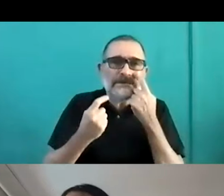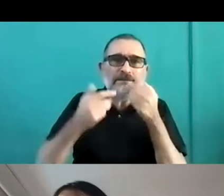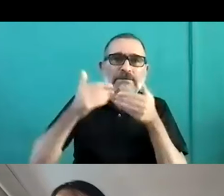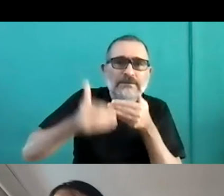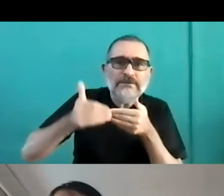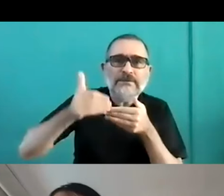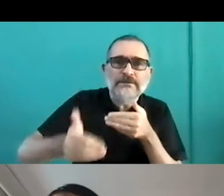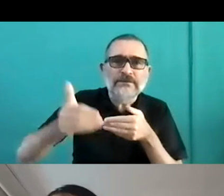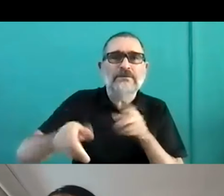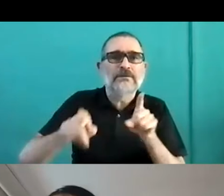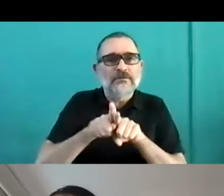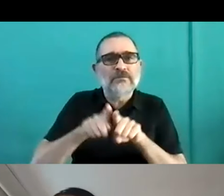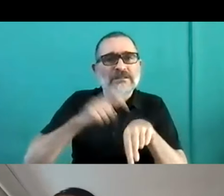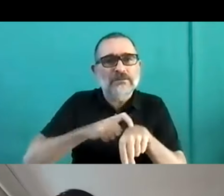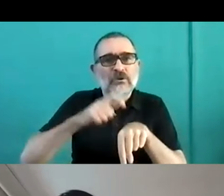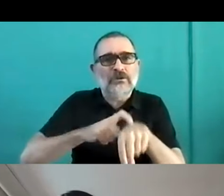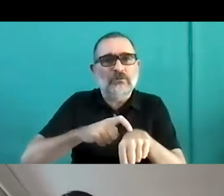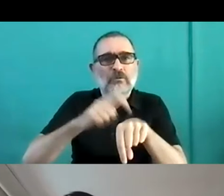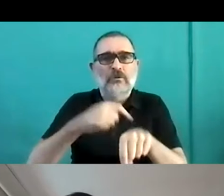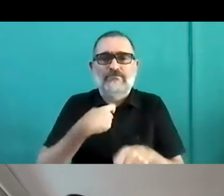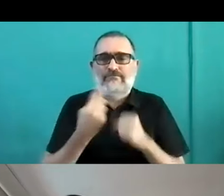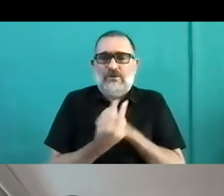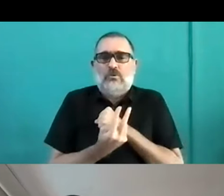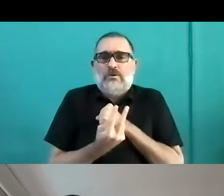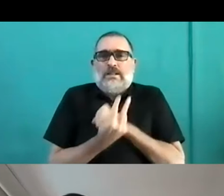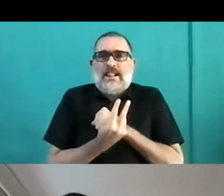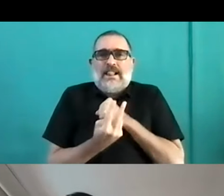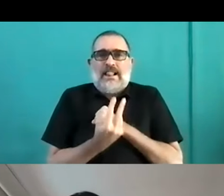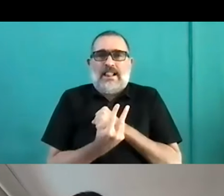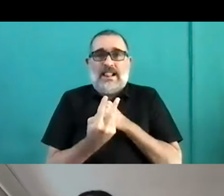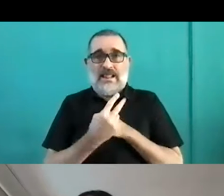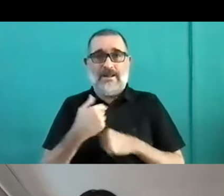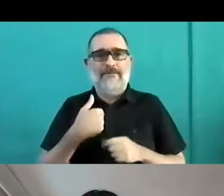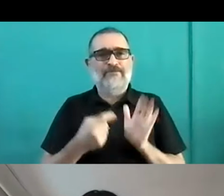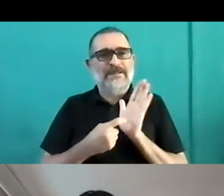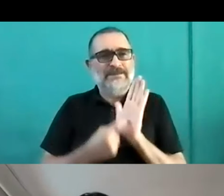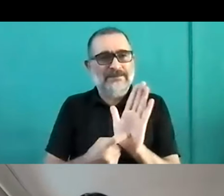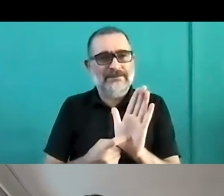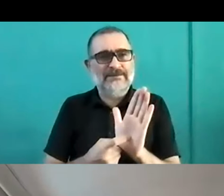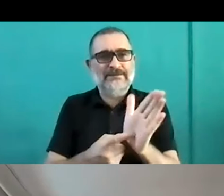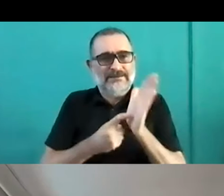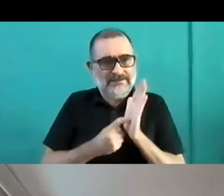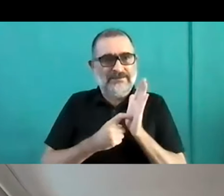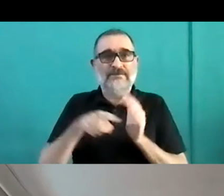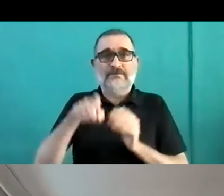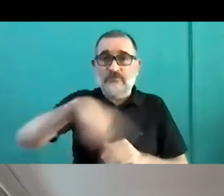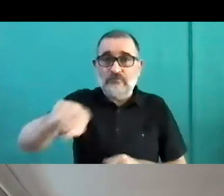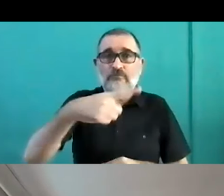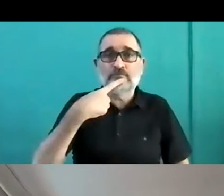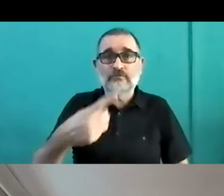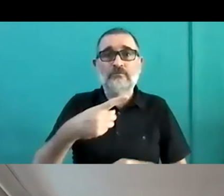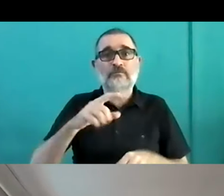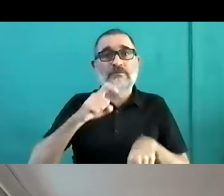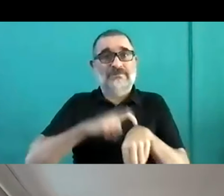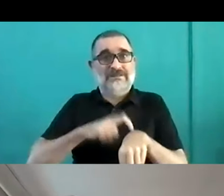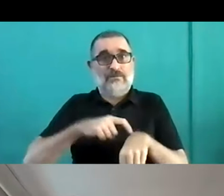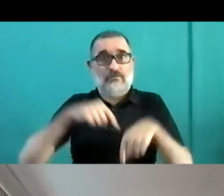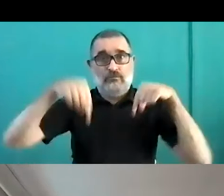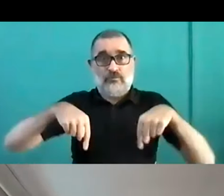mí el vivir en tiempos de pandemia, pero dado a mi tipo de epilepsia, yo digo que de alguna